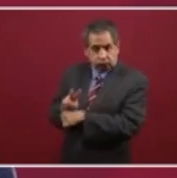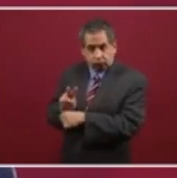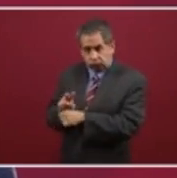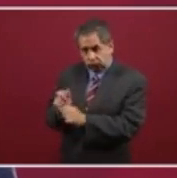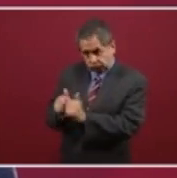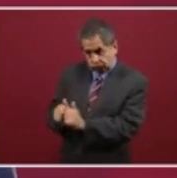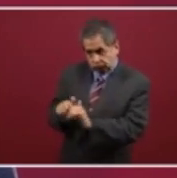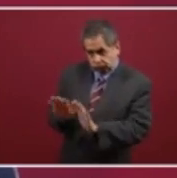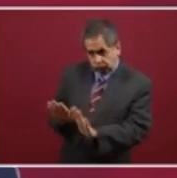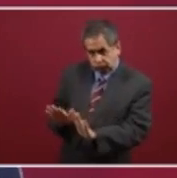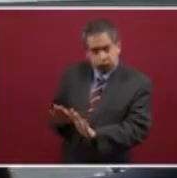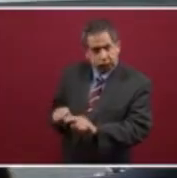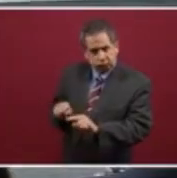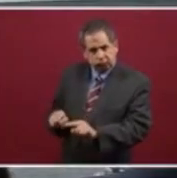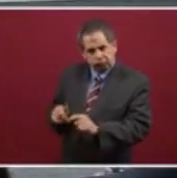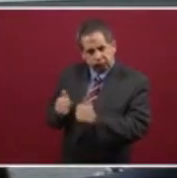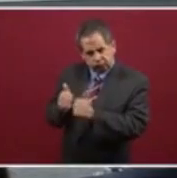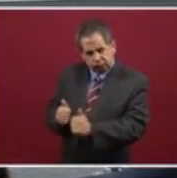que